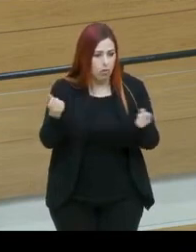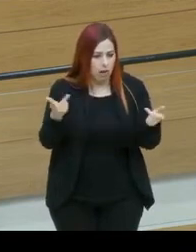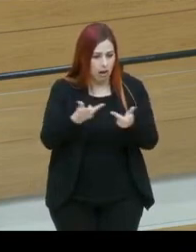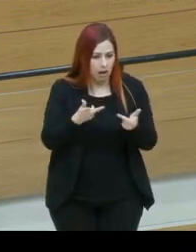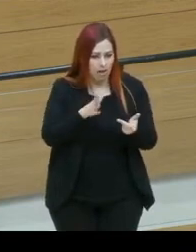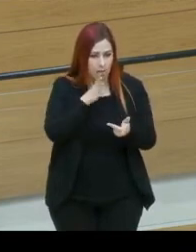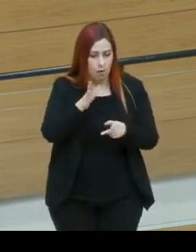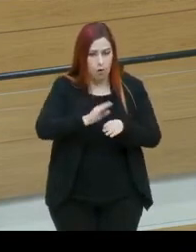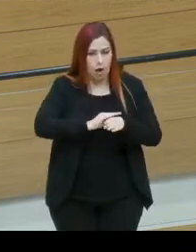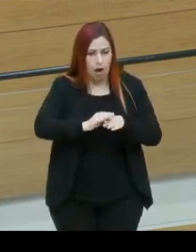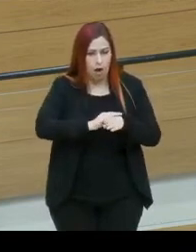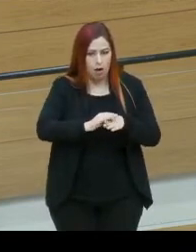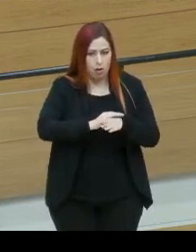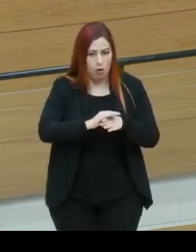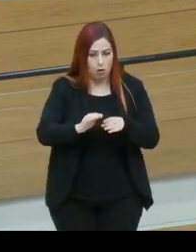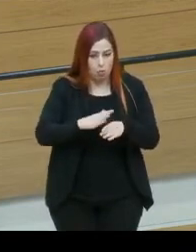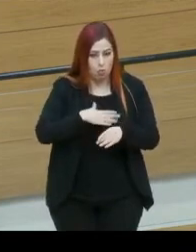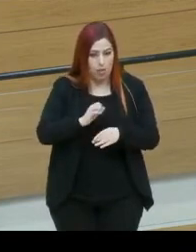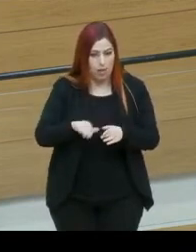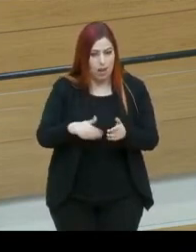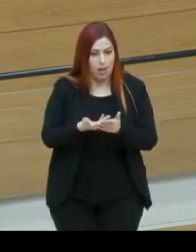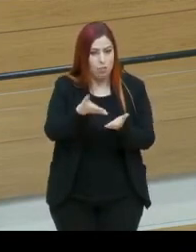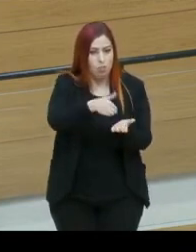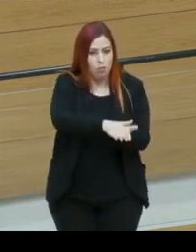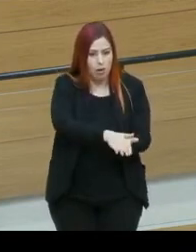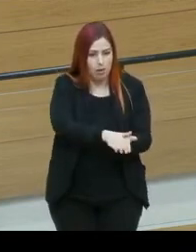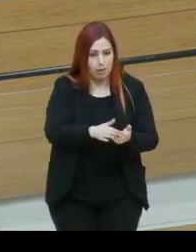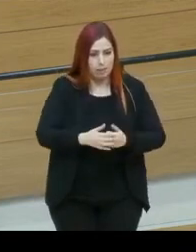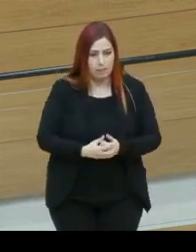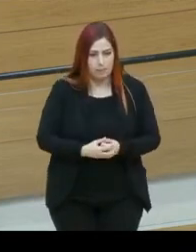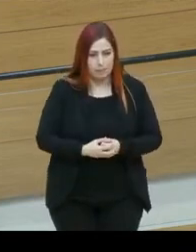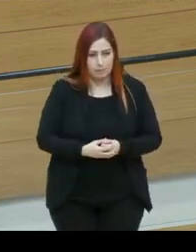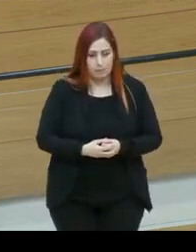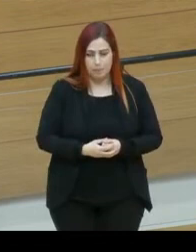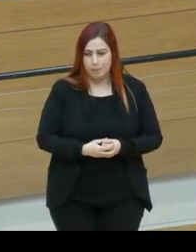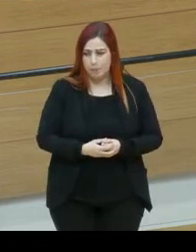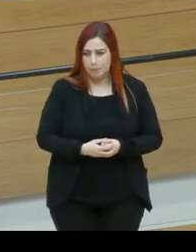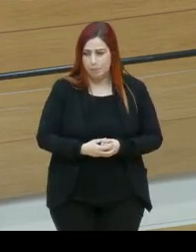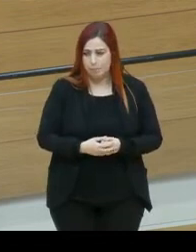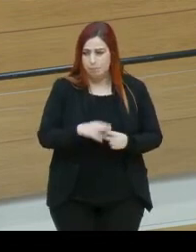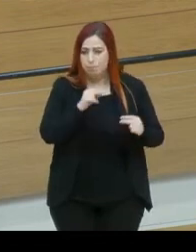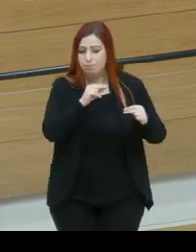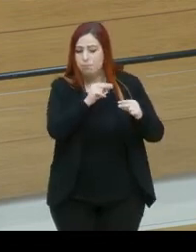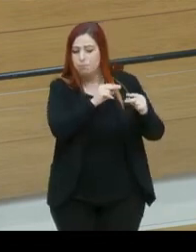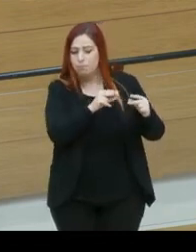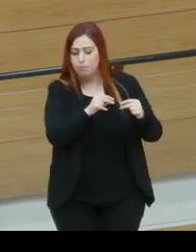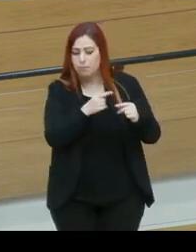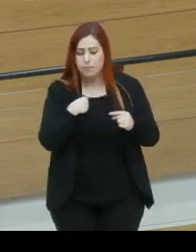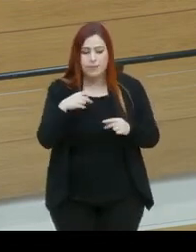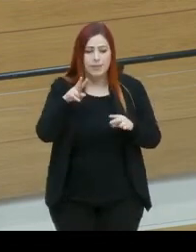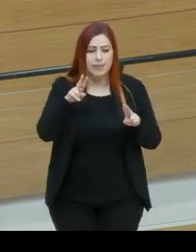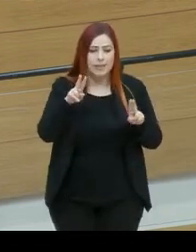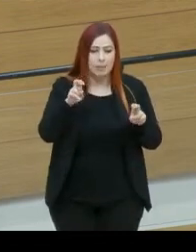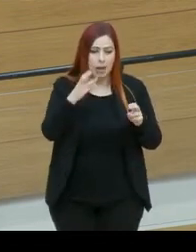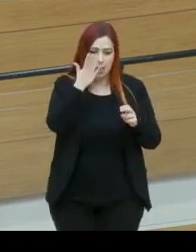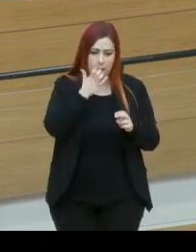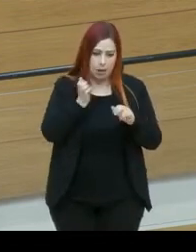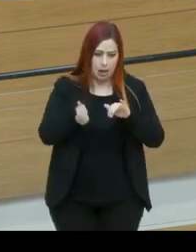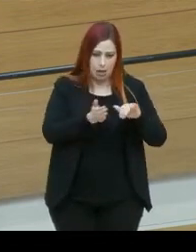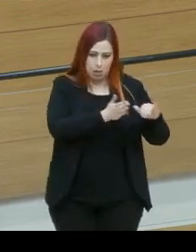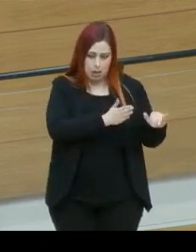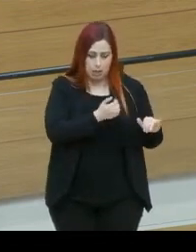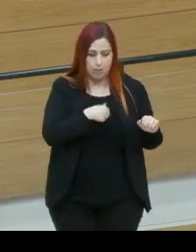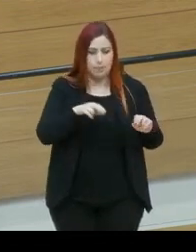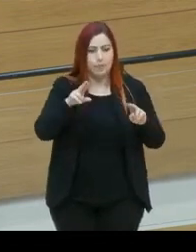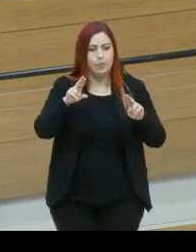de alcohol que puede derivar incluso en la muerte. Bueno, dejando a un lado un poco el dramatismo, voy a volver a vuestros planes